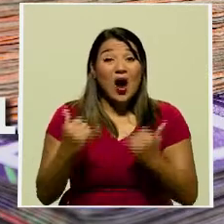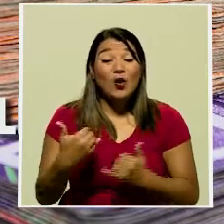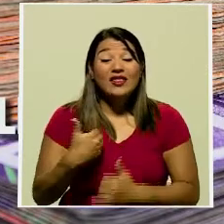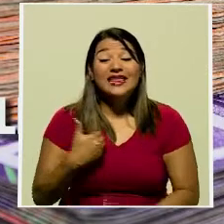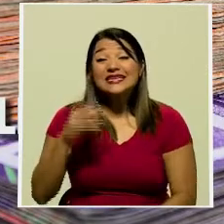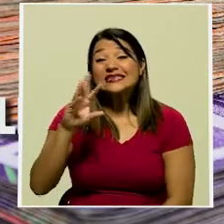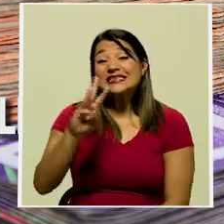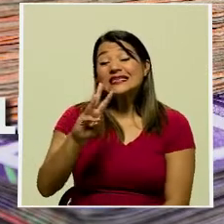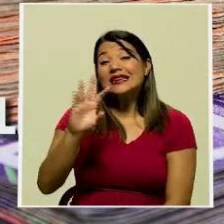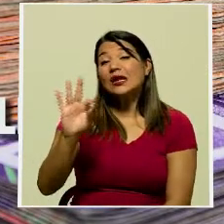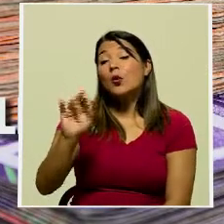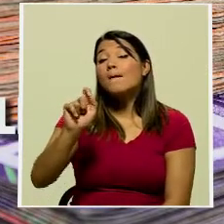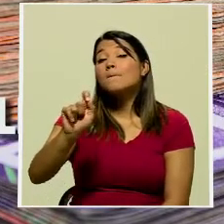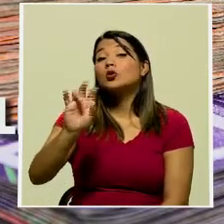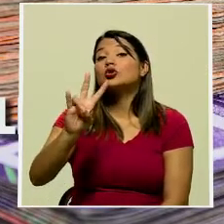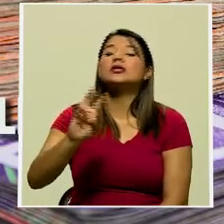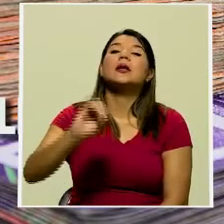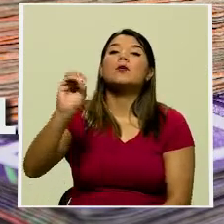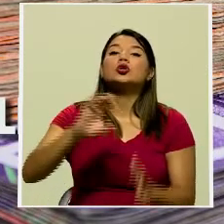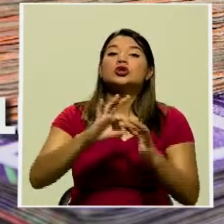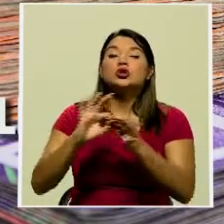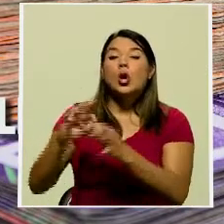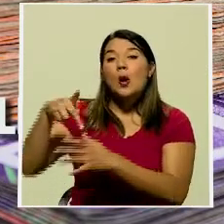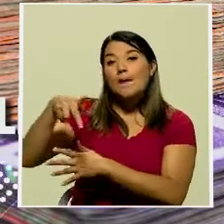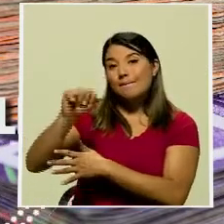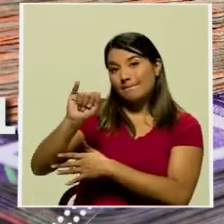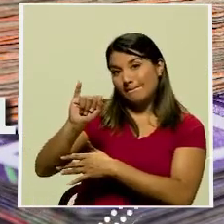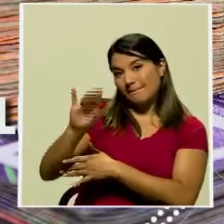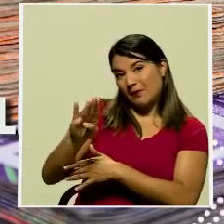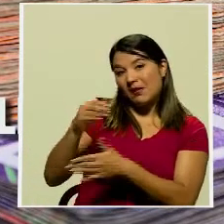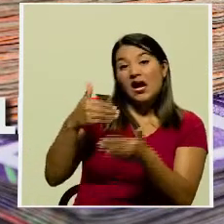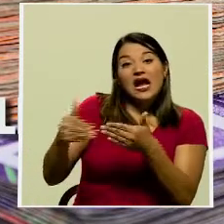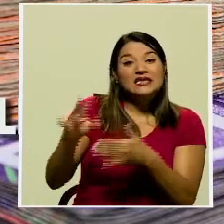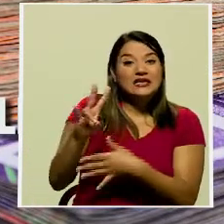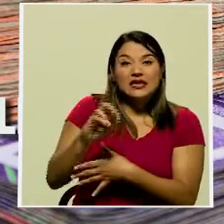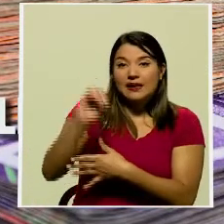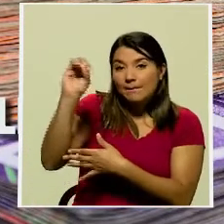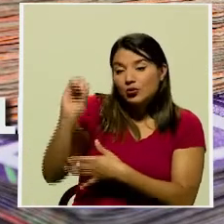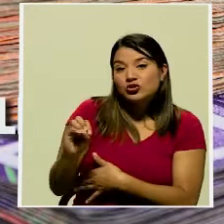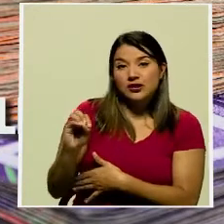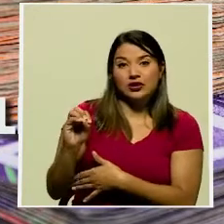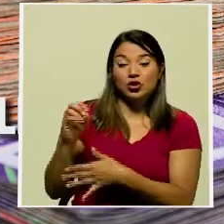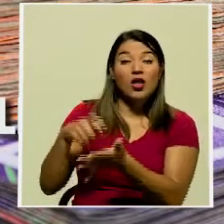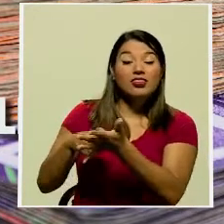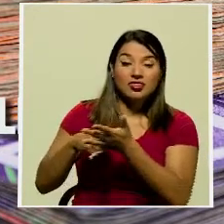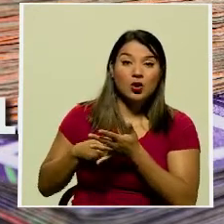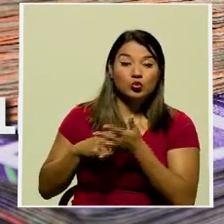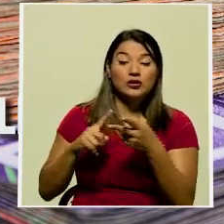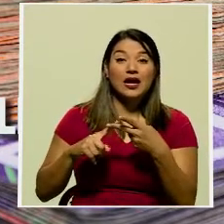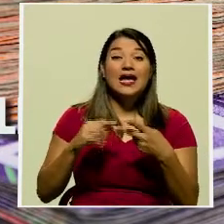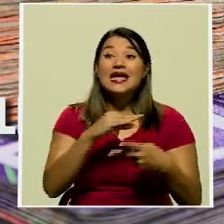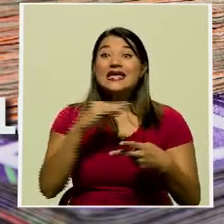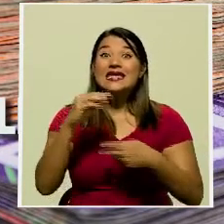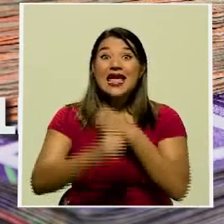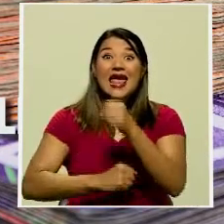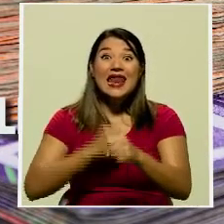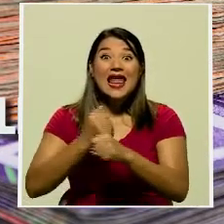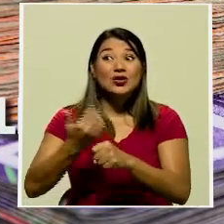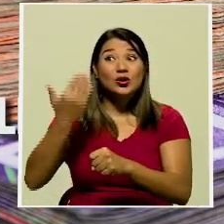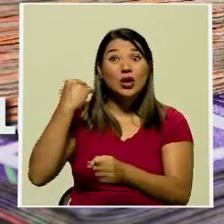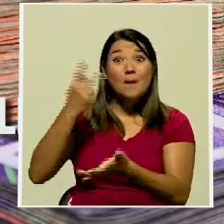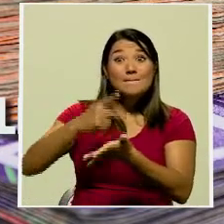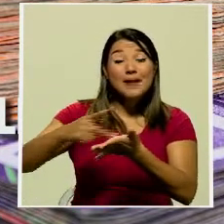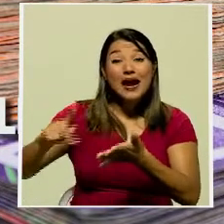69,7% del Producto Interno Bruto, prácticamente un 70%, y a diciembre del año anterior el pago de intereses por deuda alcanzó